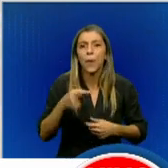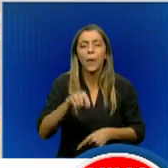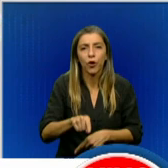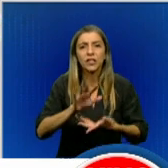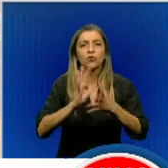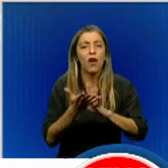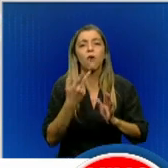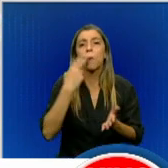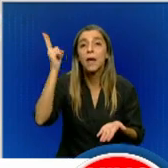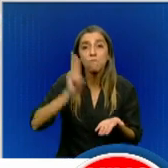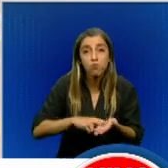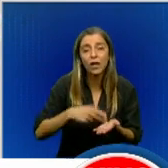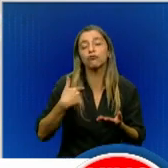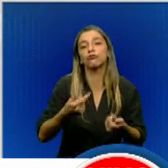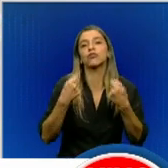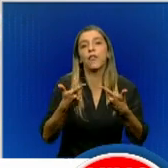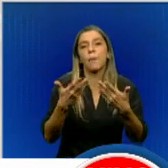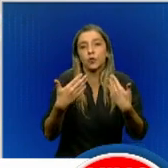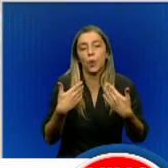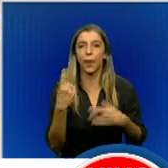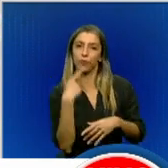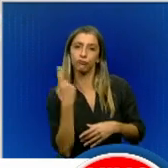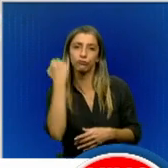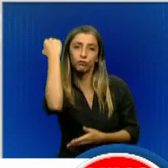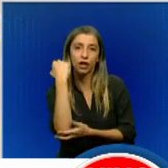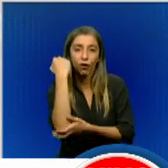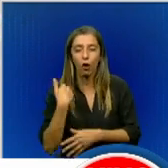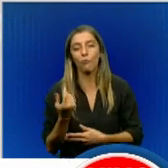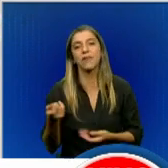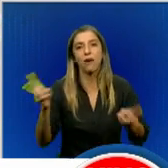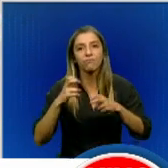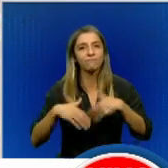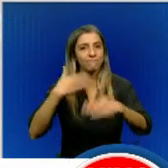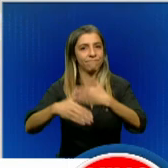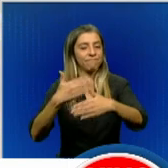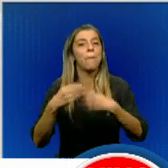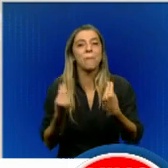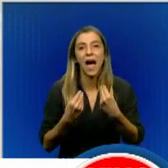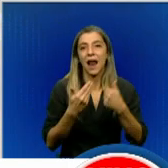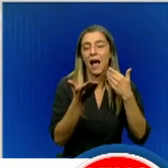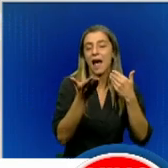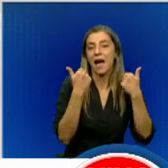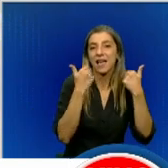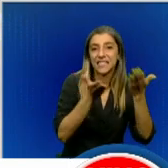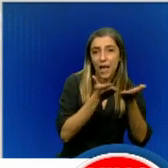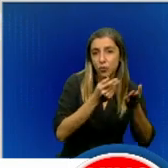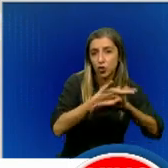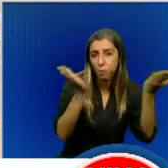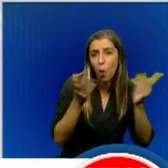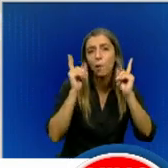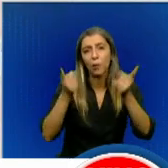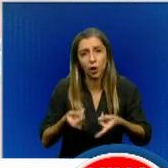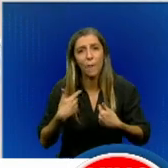tributación es un instrumento de política económica no solo para el financiamiento de bienes y servicios públicos sino también para corregir las distorsiones